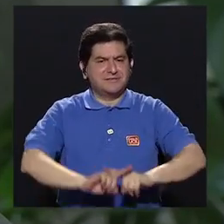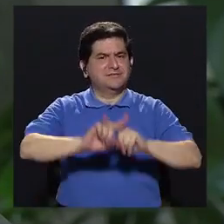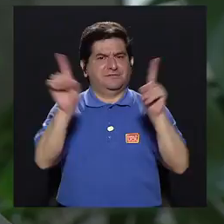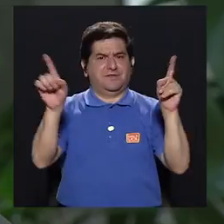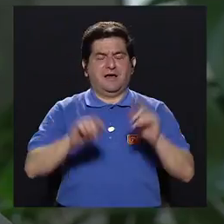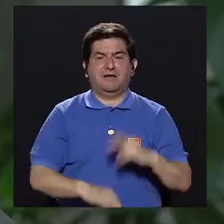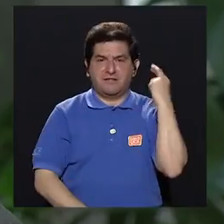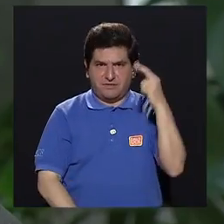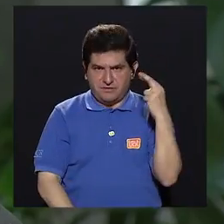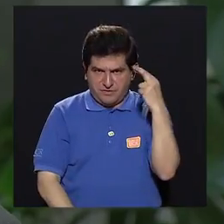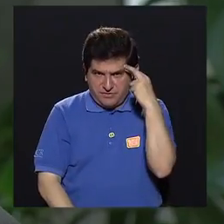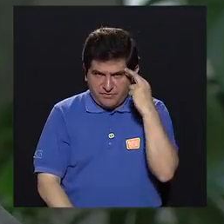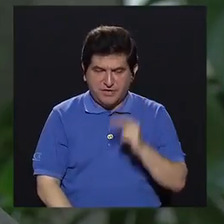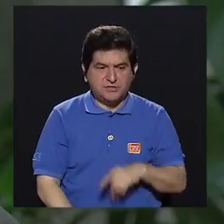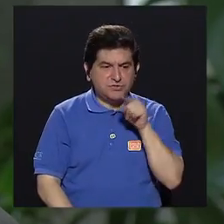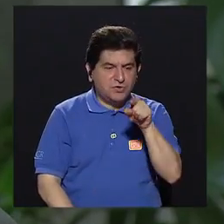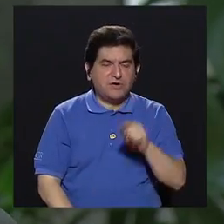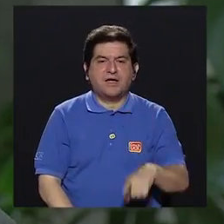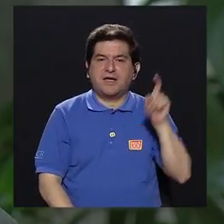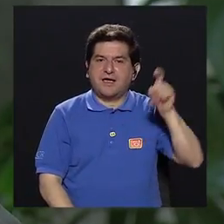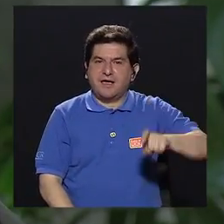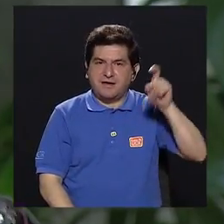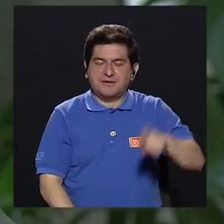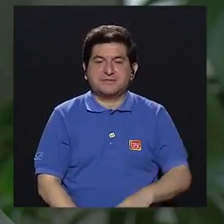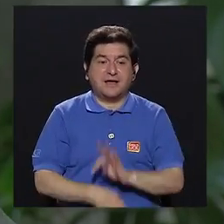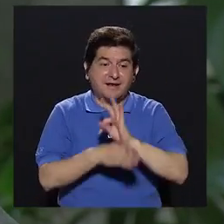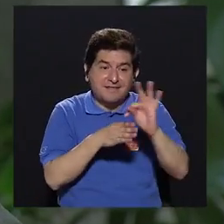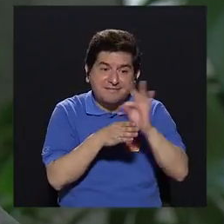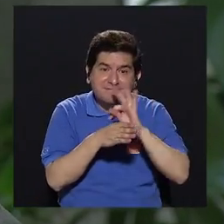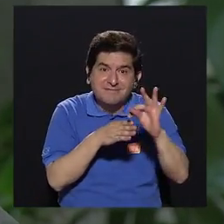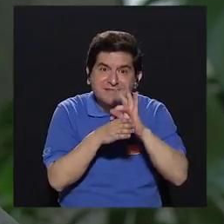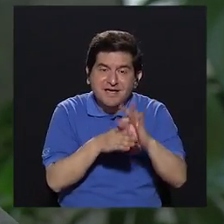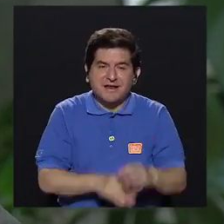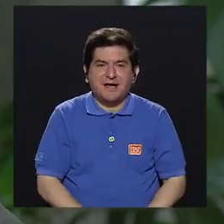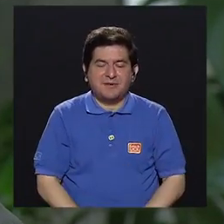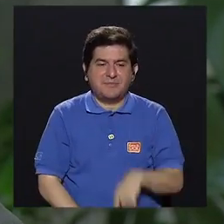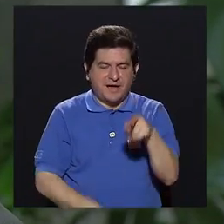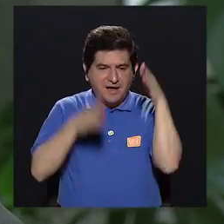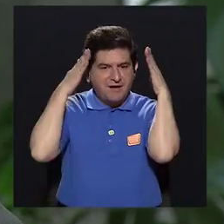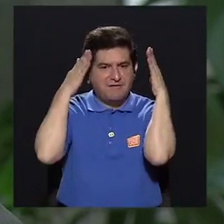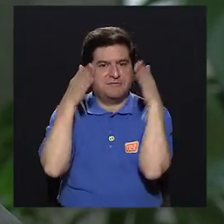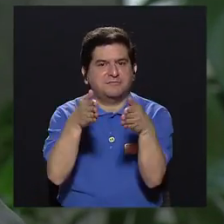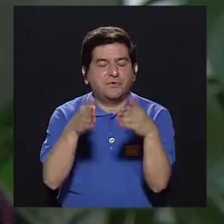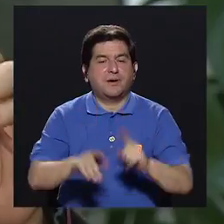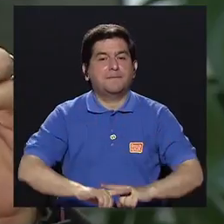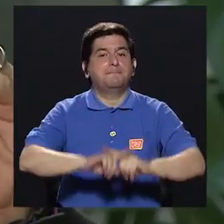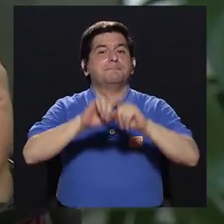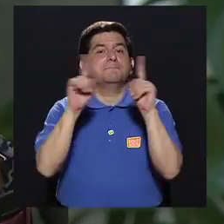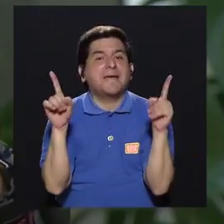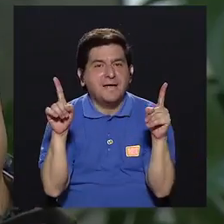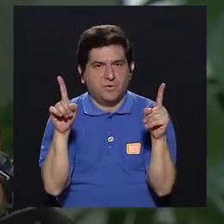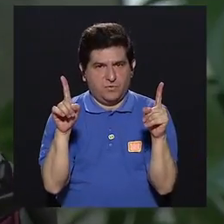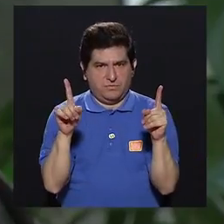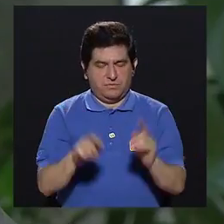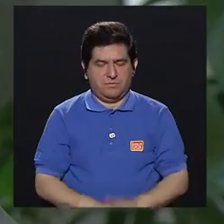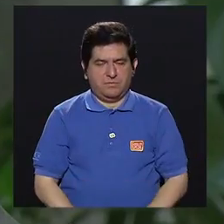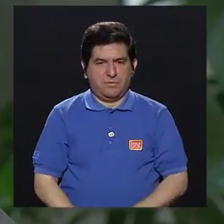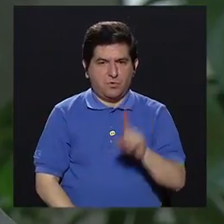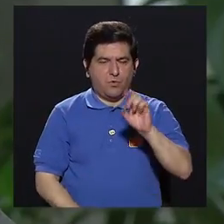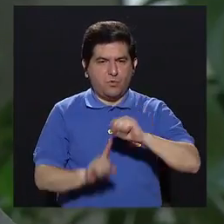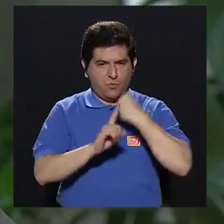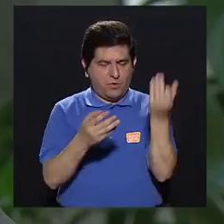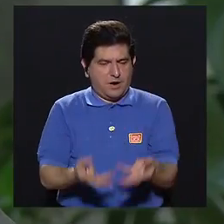necesidades diferentes, por lo tanto, con base a esas necesidades, la terapia es donde se va a llegar a concentrar. Pero va a tener un